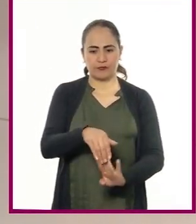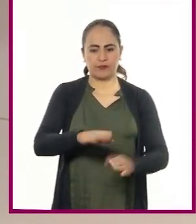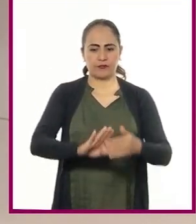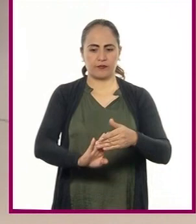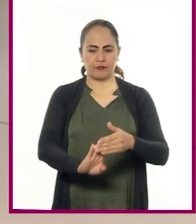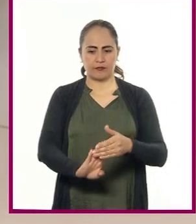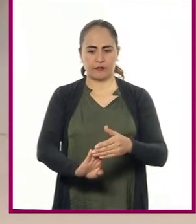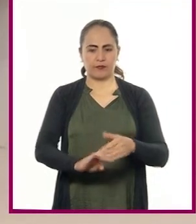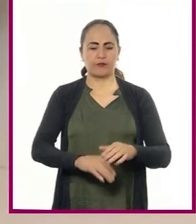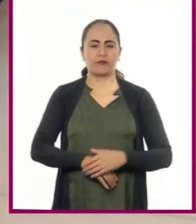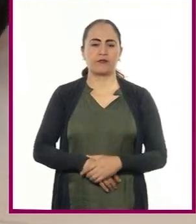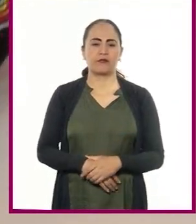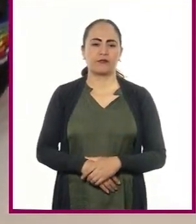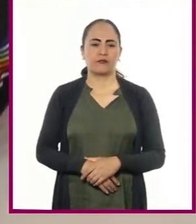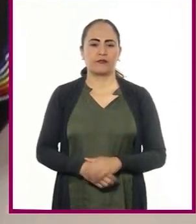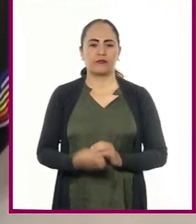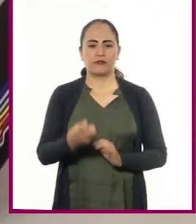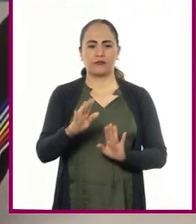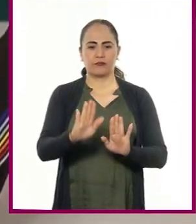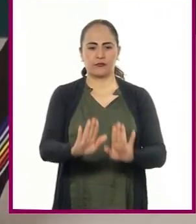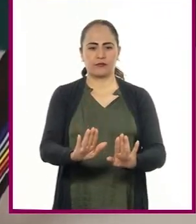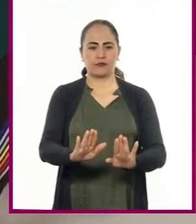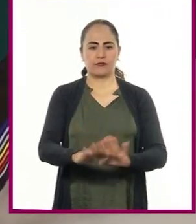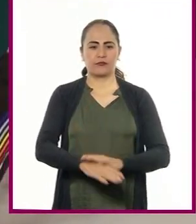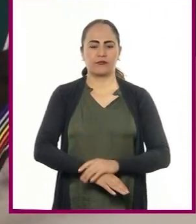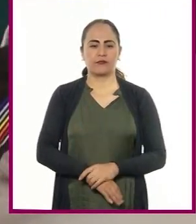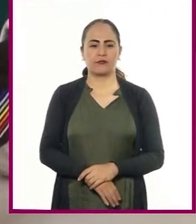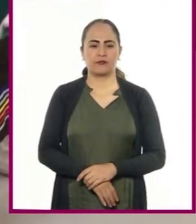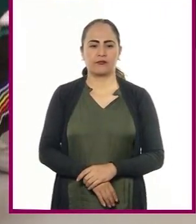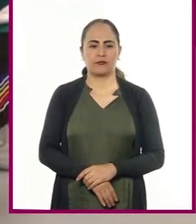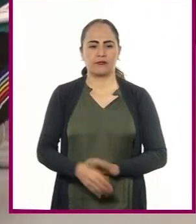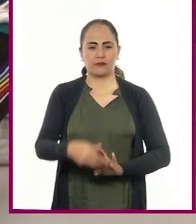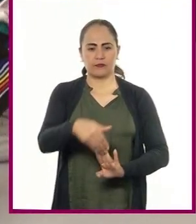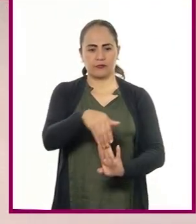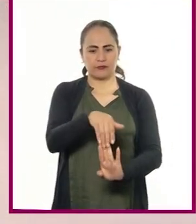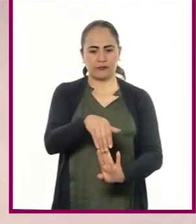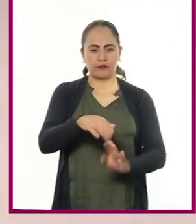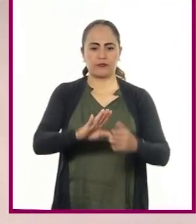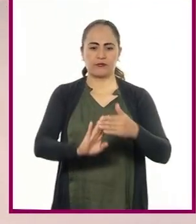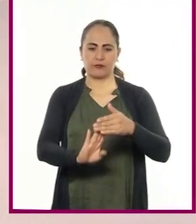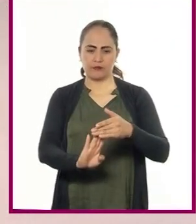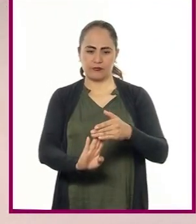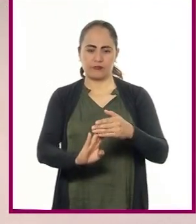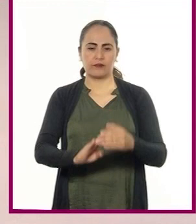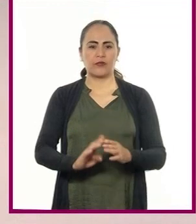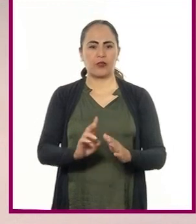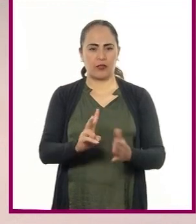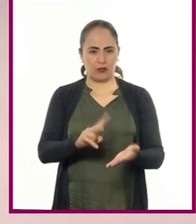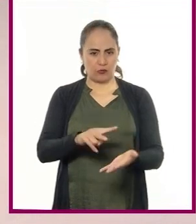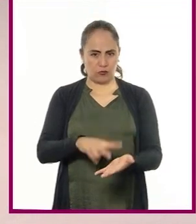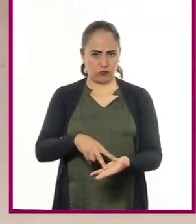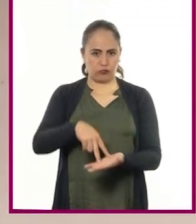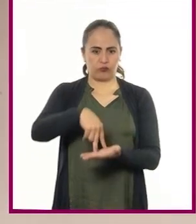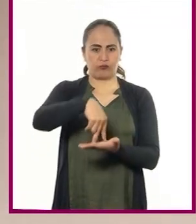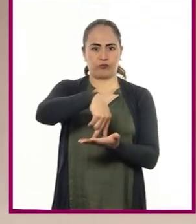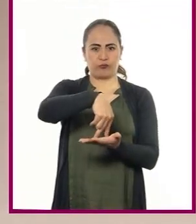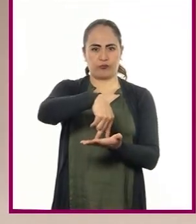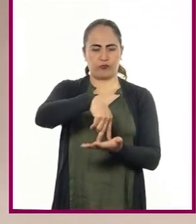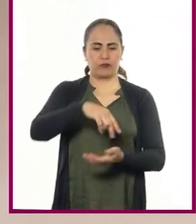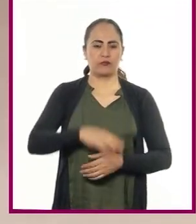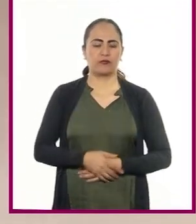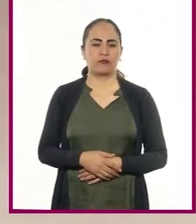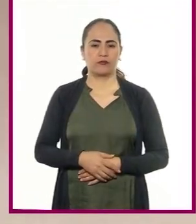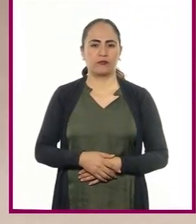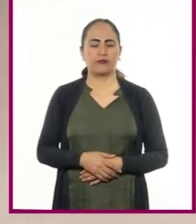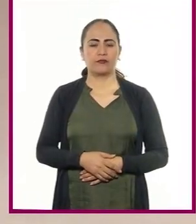Bajamos un poco. Ahí. Que se estire. Y vamos arriba. Formamos un